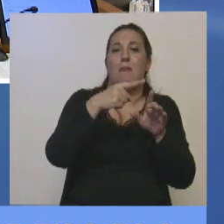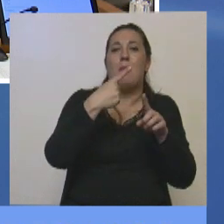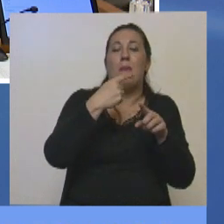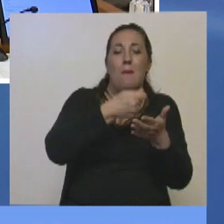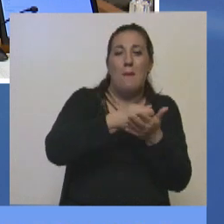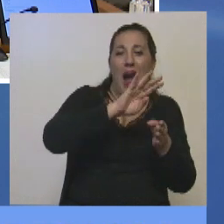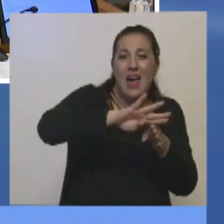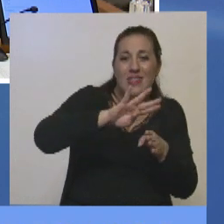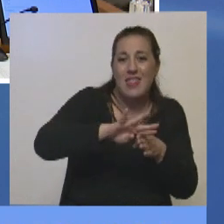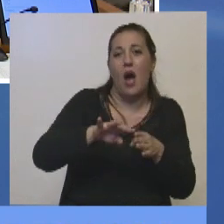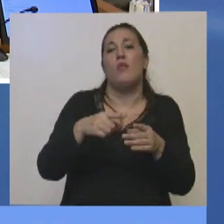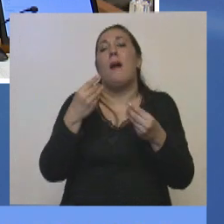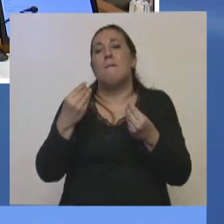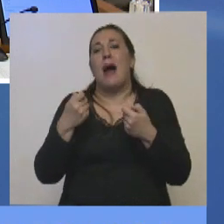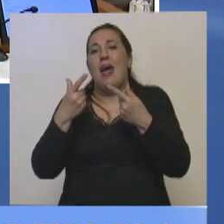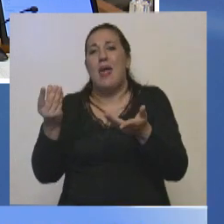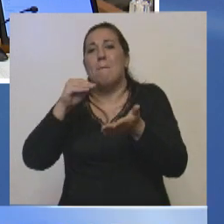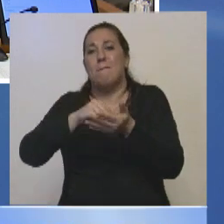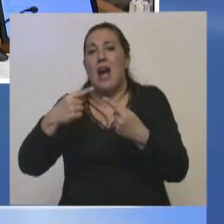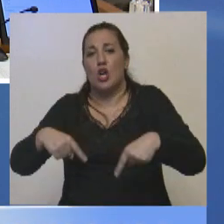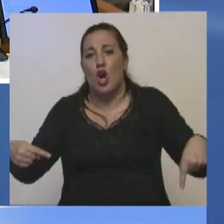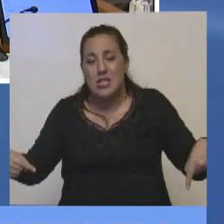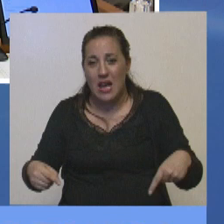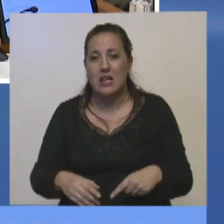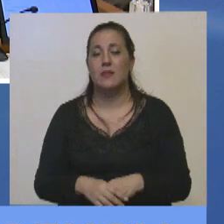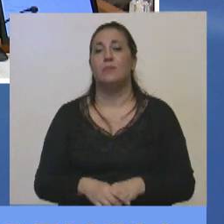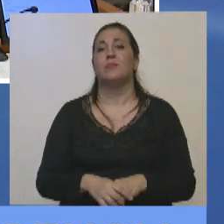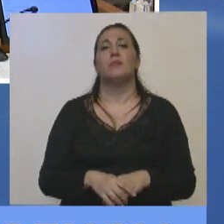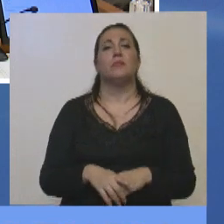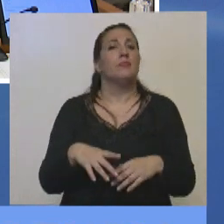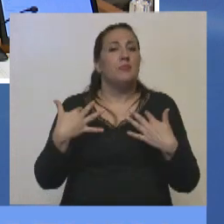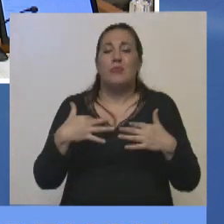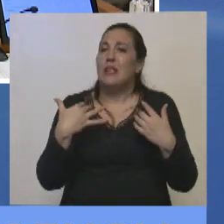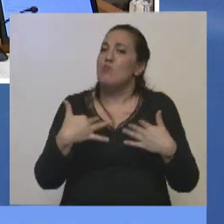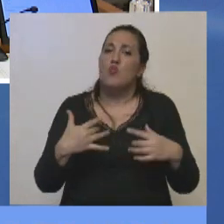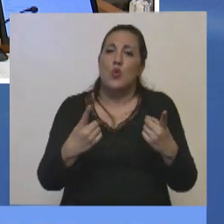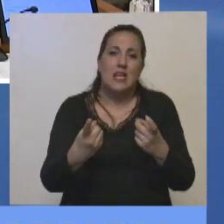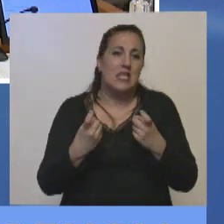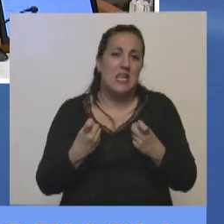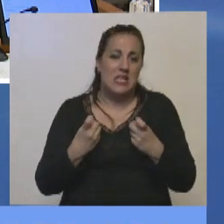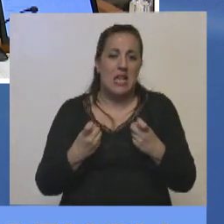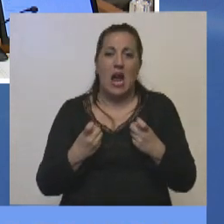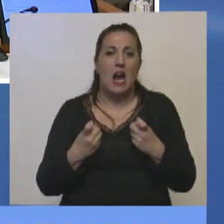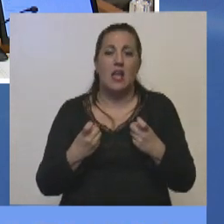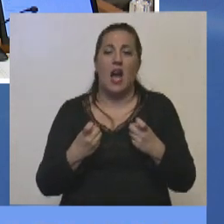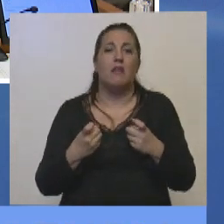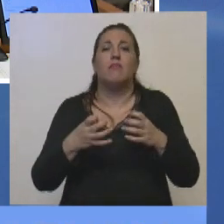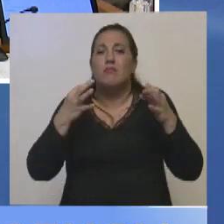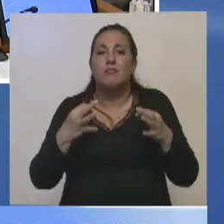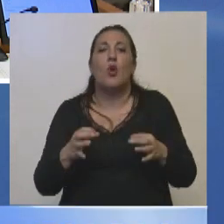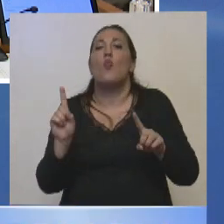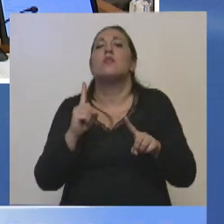reasignación de las partidas y las ampliaciones son absolutamente necesarias y lejos están de ser